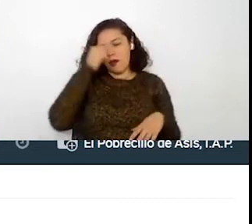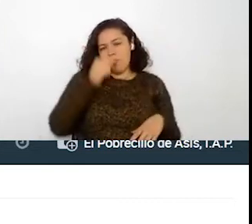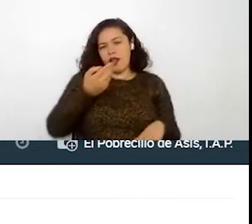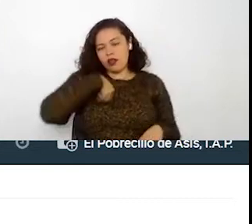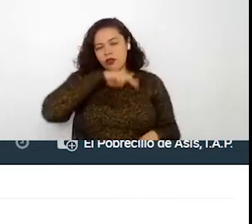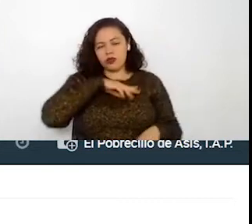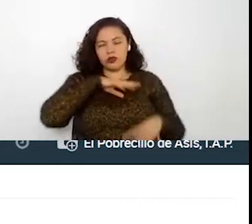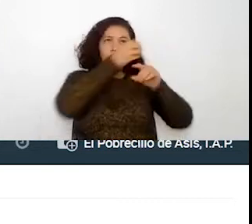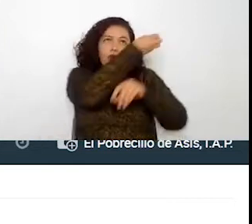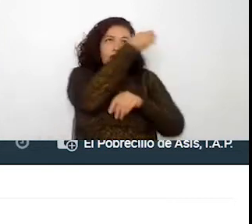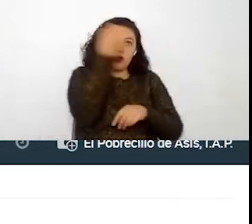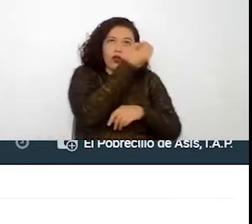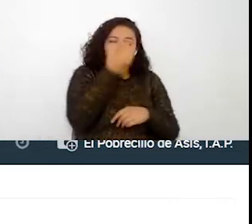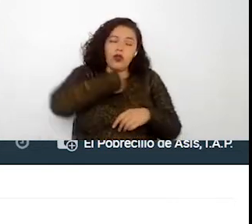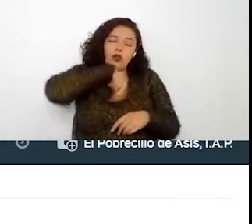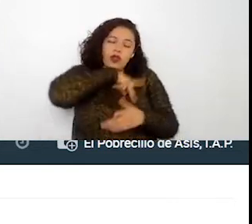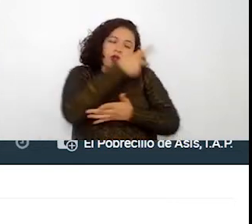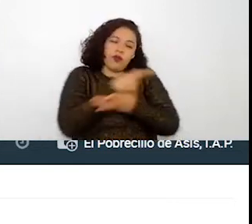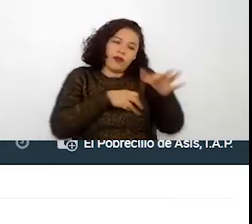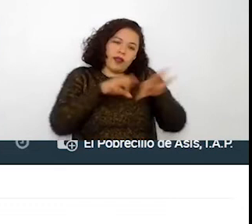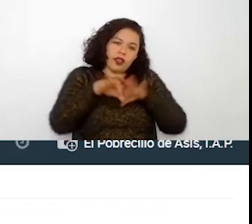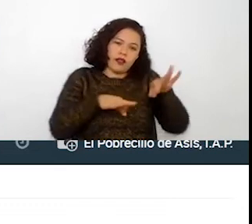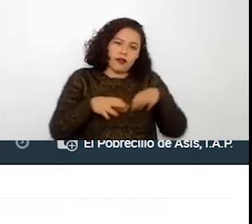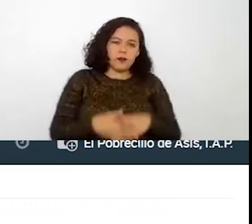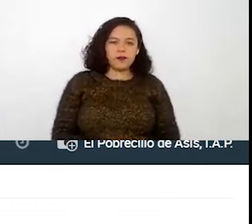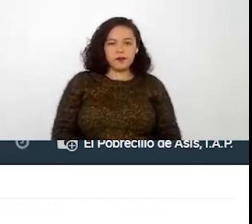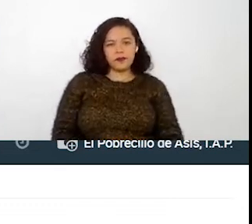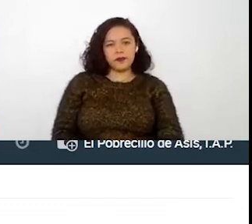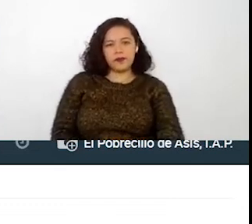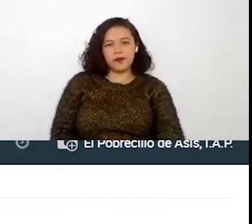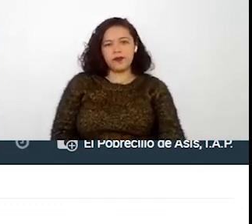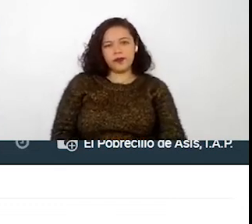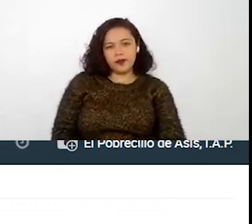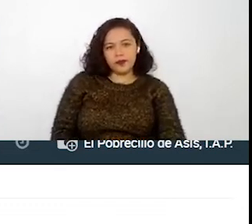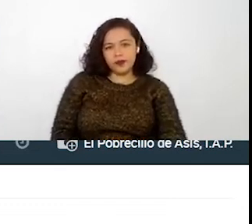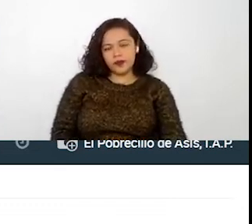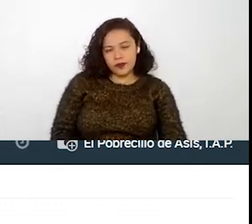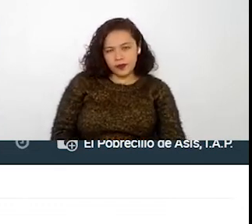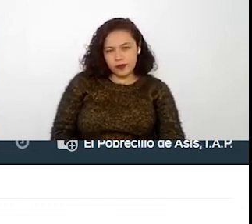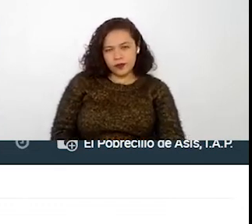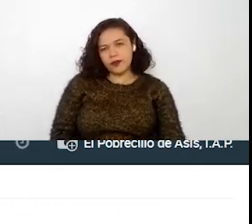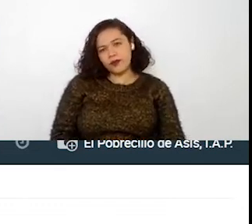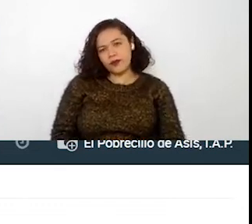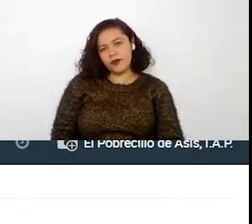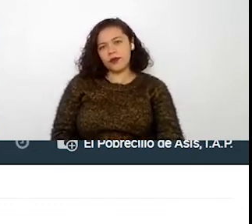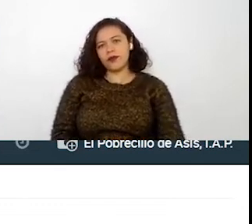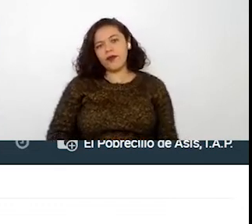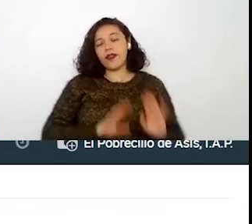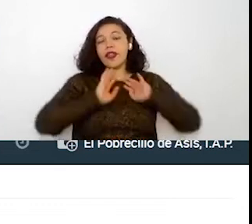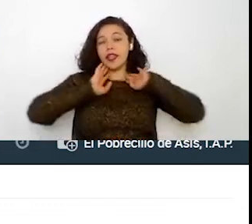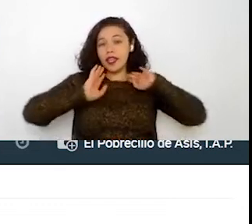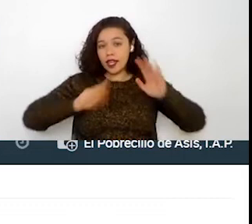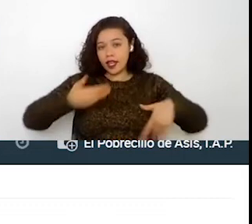estructurando nuestro programa del trabajo ahora bien una vez concluida con esta parte